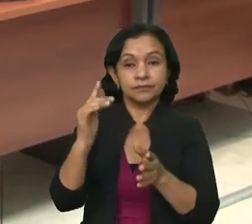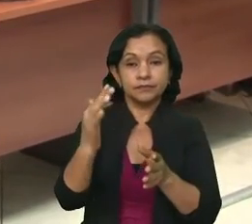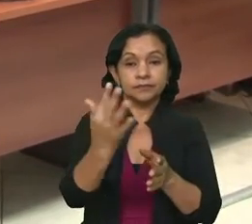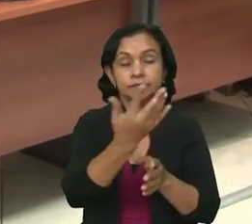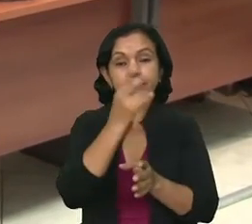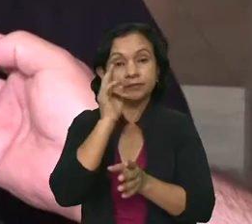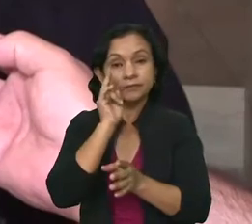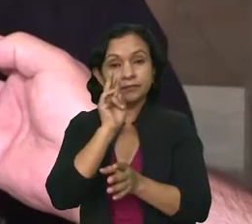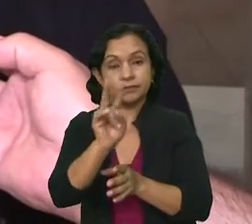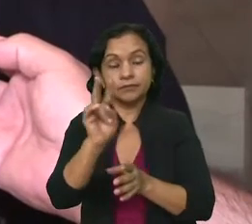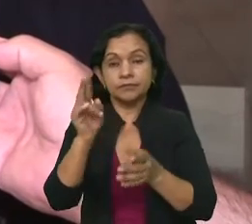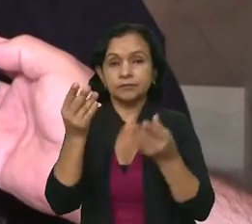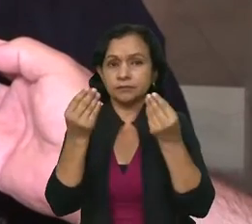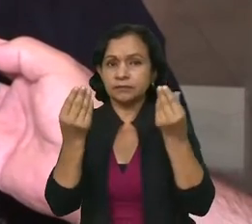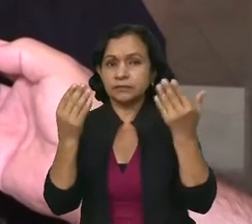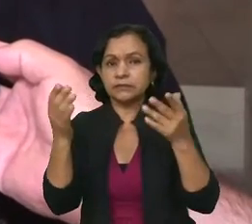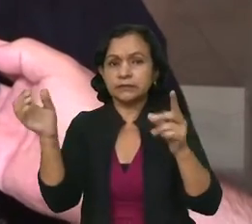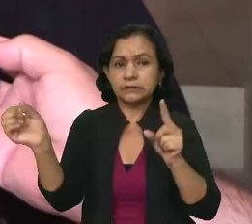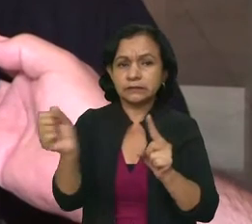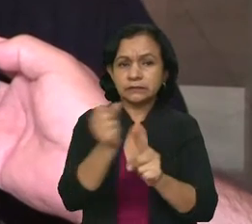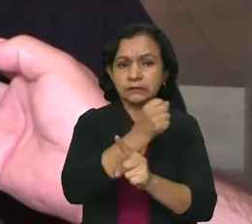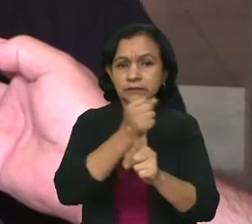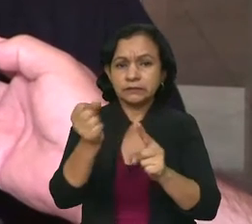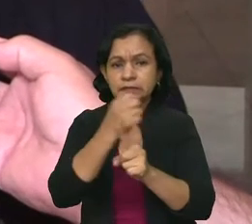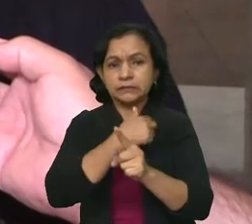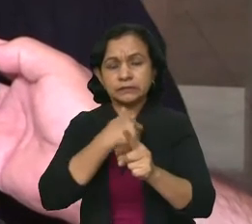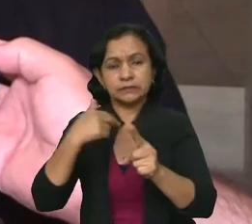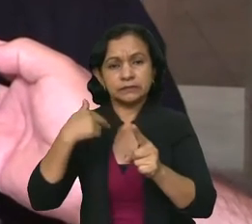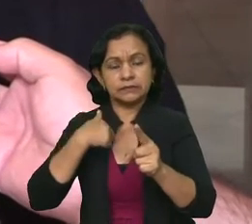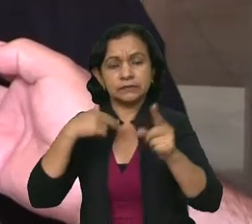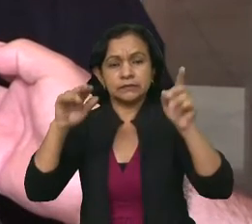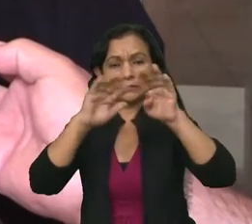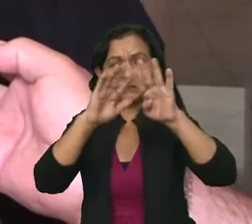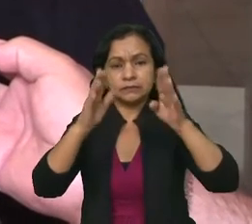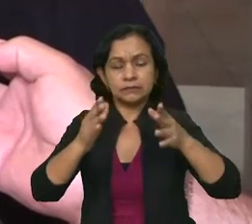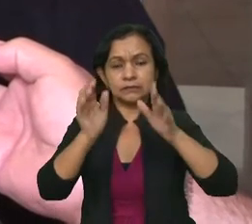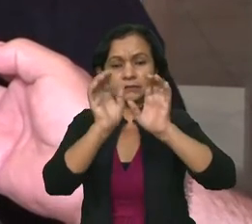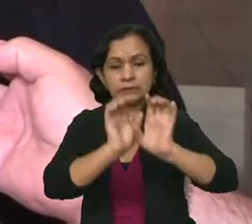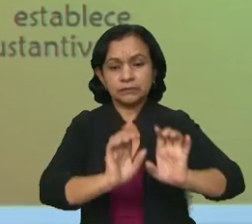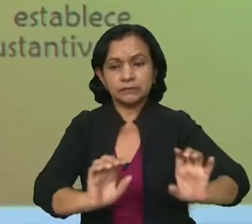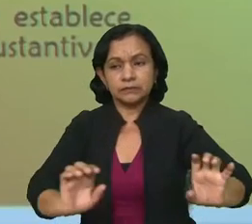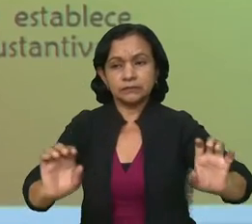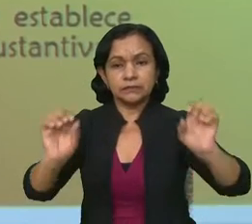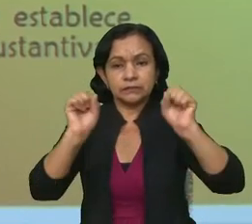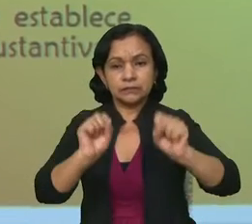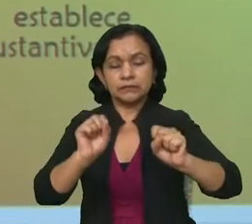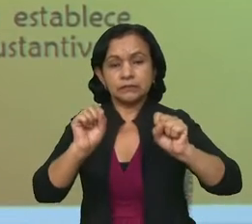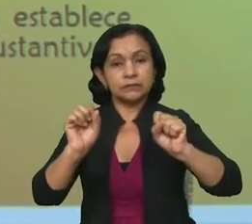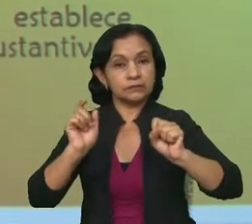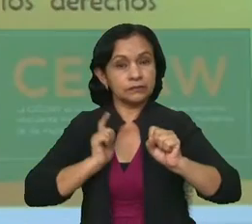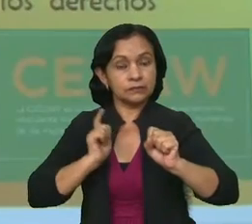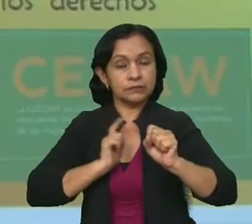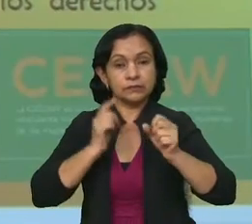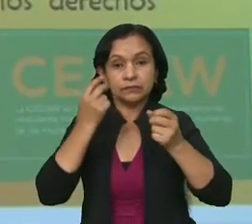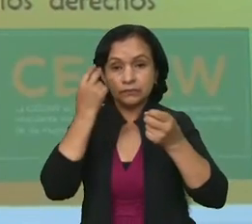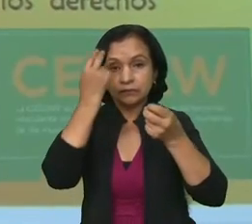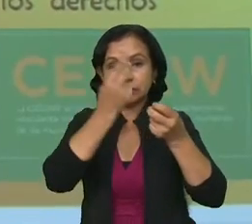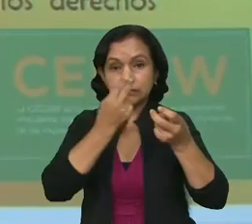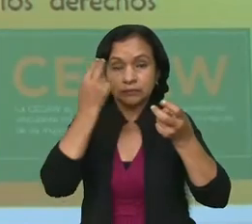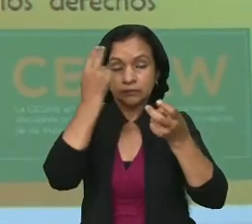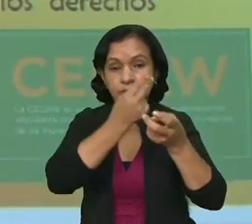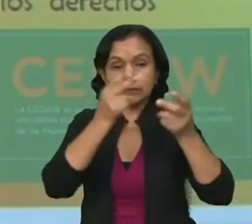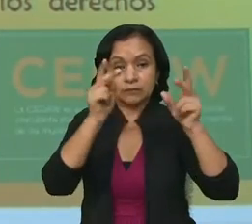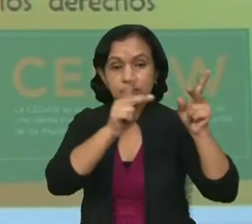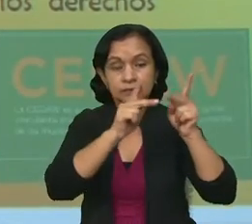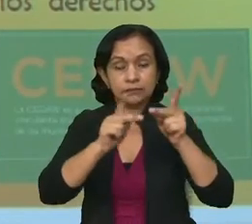visto tantos casos de violencia que se ha ejercido contra mujeres, contra las niñas y los niños. Existe un amplio consenso entre la